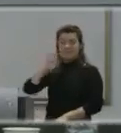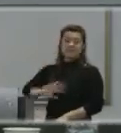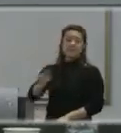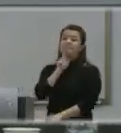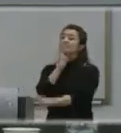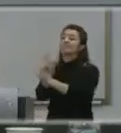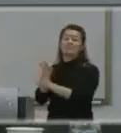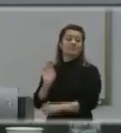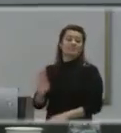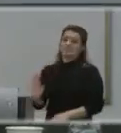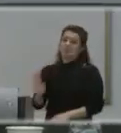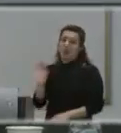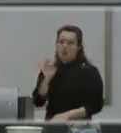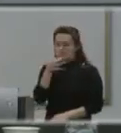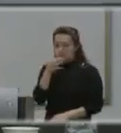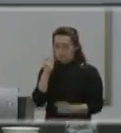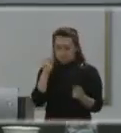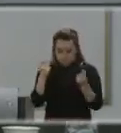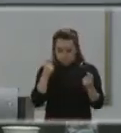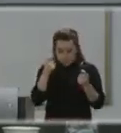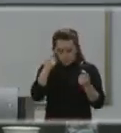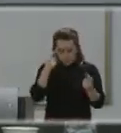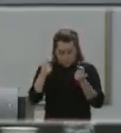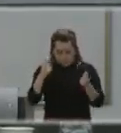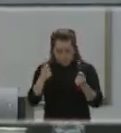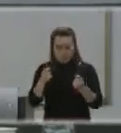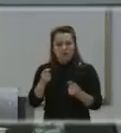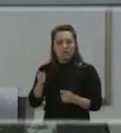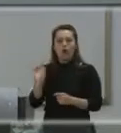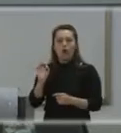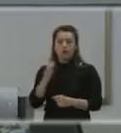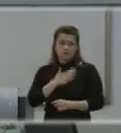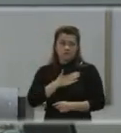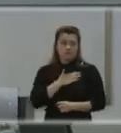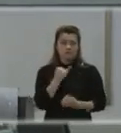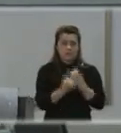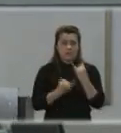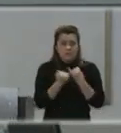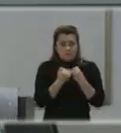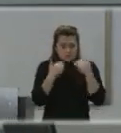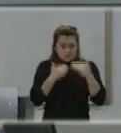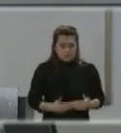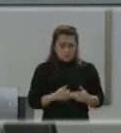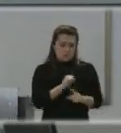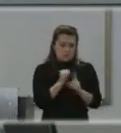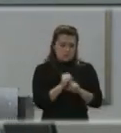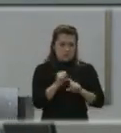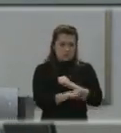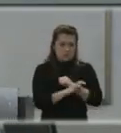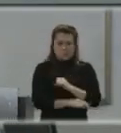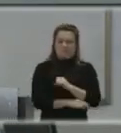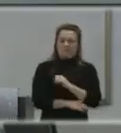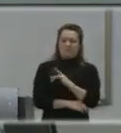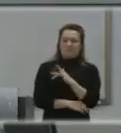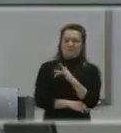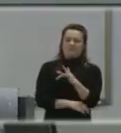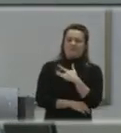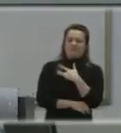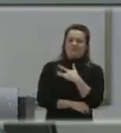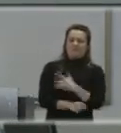que estén tomando medicamentos o que se identifiquen como personas con discapacidad psicosocial. Hay un estigma súper fuerte